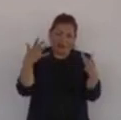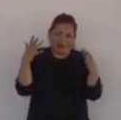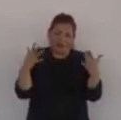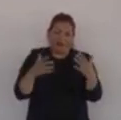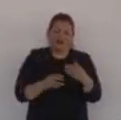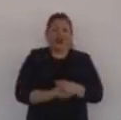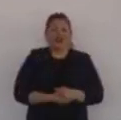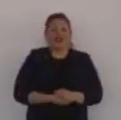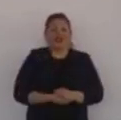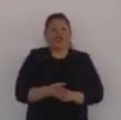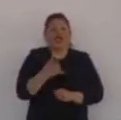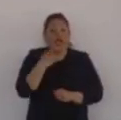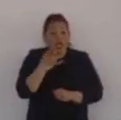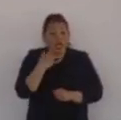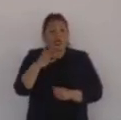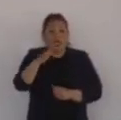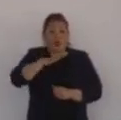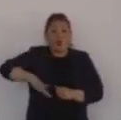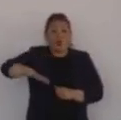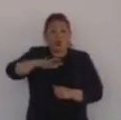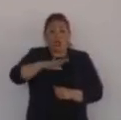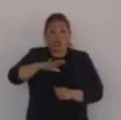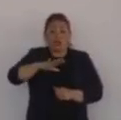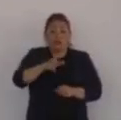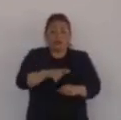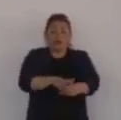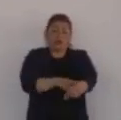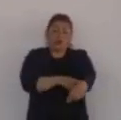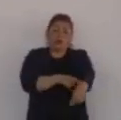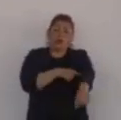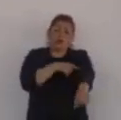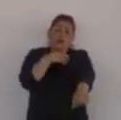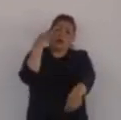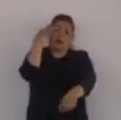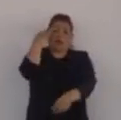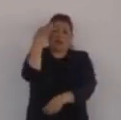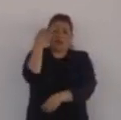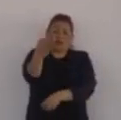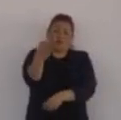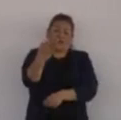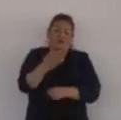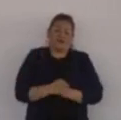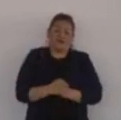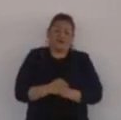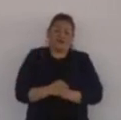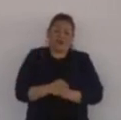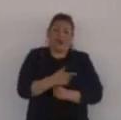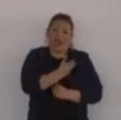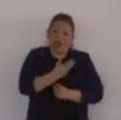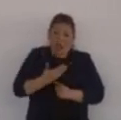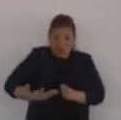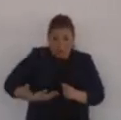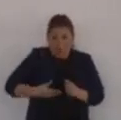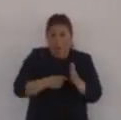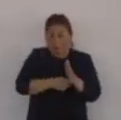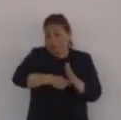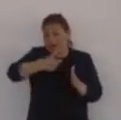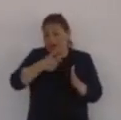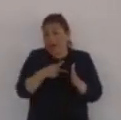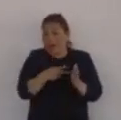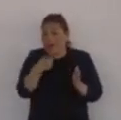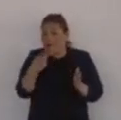El esfuerzo que han realizado durante toda su vida. El presidente, la primera vez que